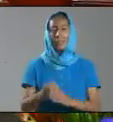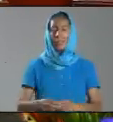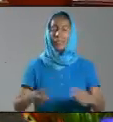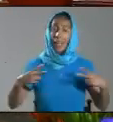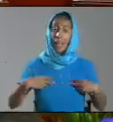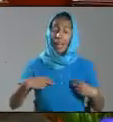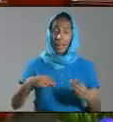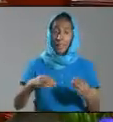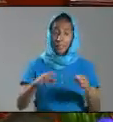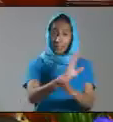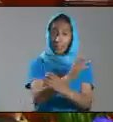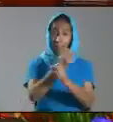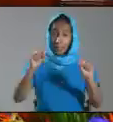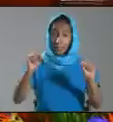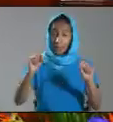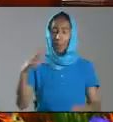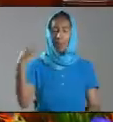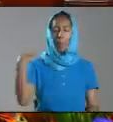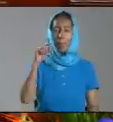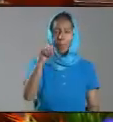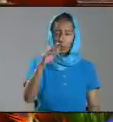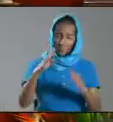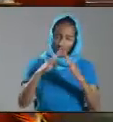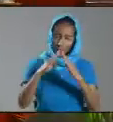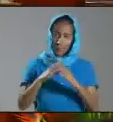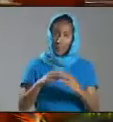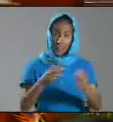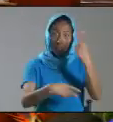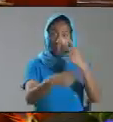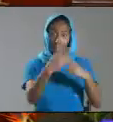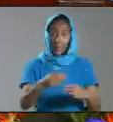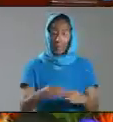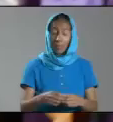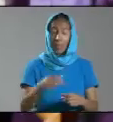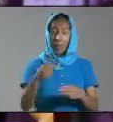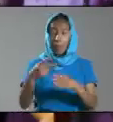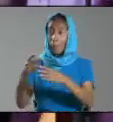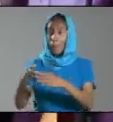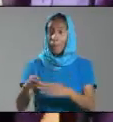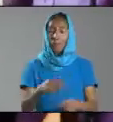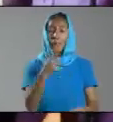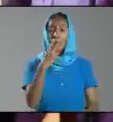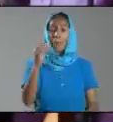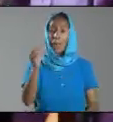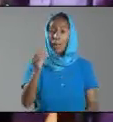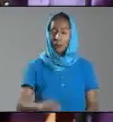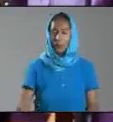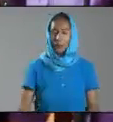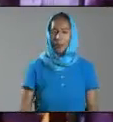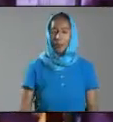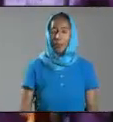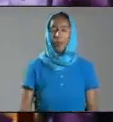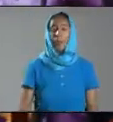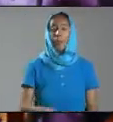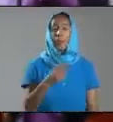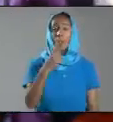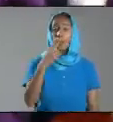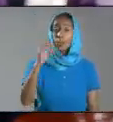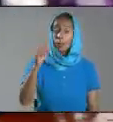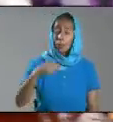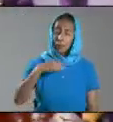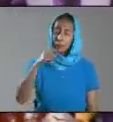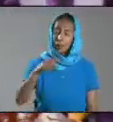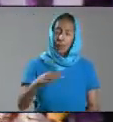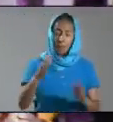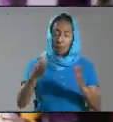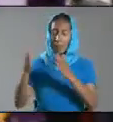Aquí viene otro hermano, aquí viene otro hermano. Los hermanos de evangelismo están preparados. Dios siempre, hermano, con